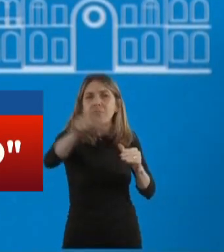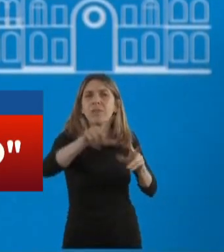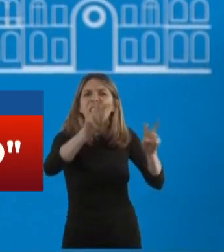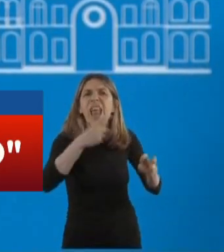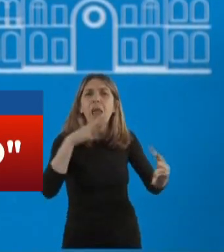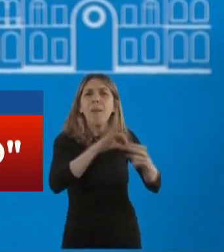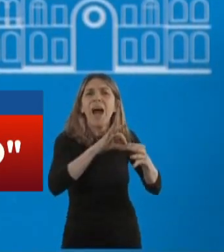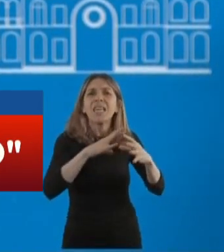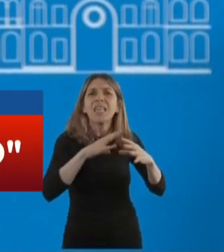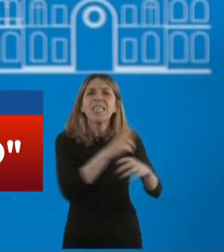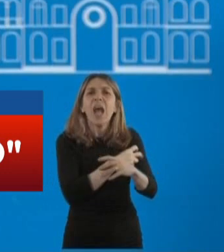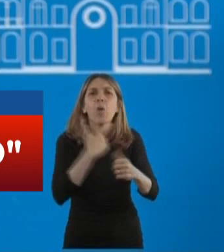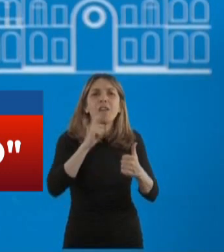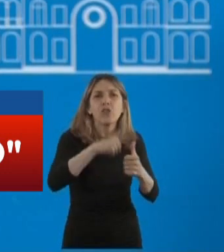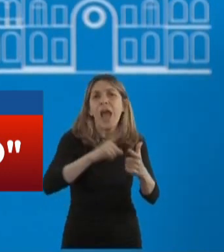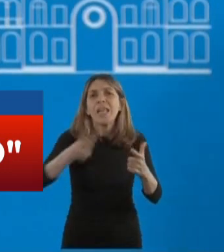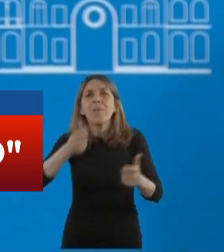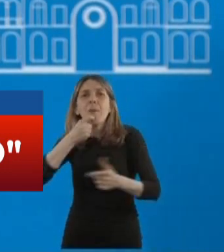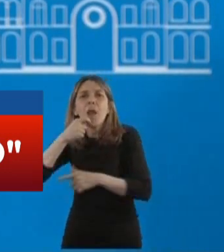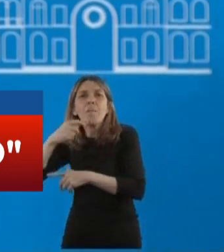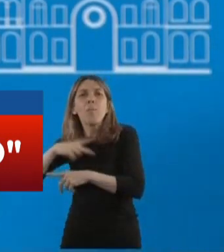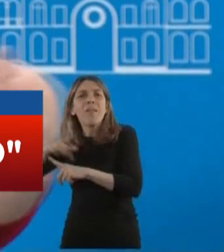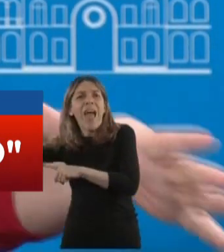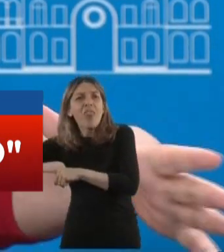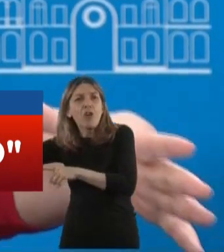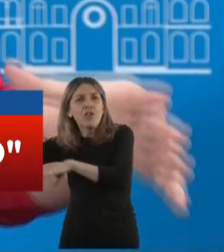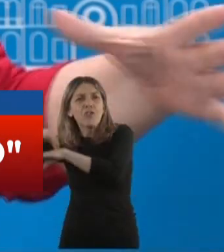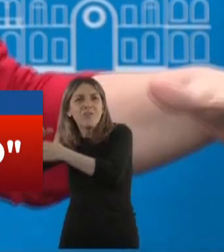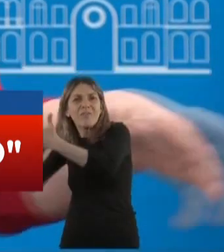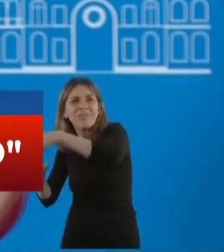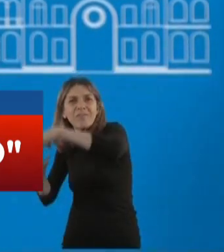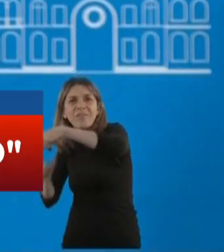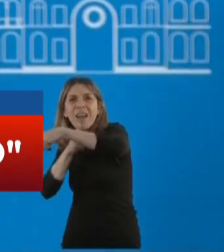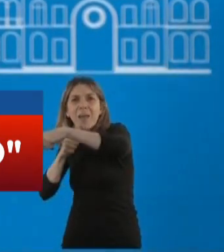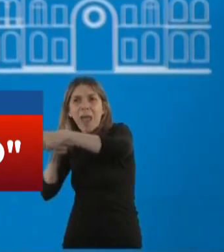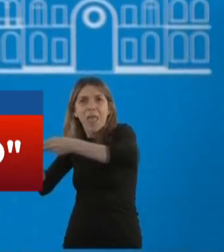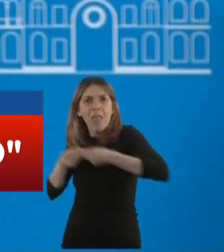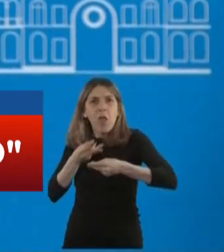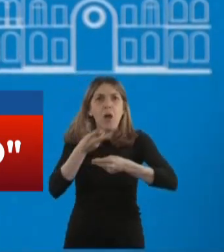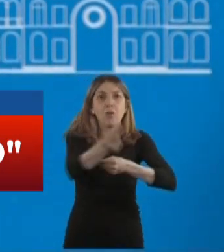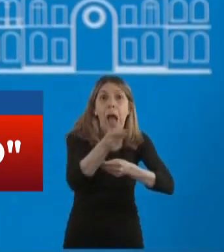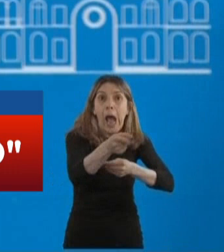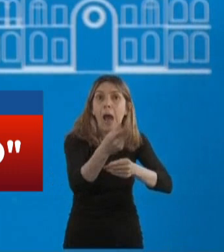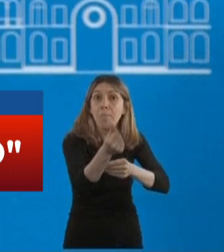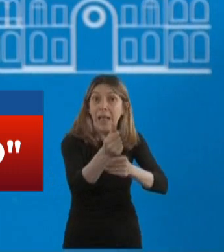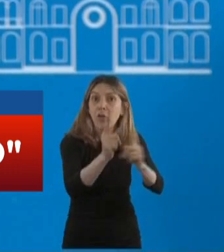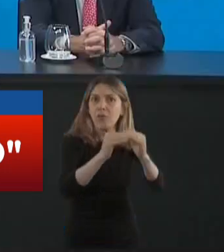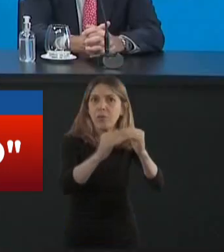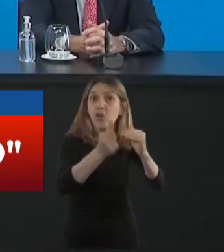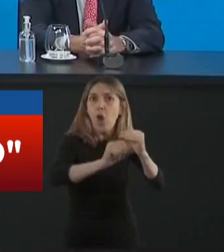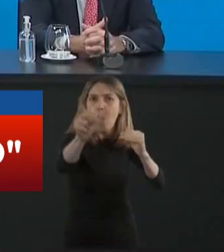los medicamentos que son por prescripción, así que desde ese punto de vista, quien recibe esos medicamentos va a tener esta medida.